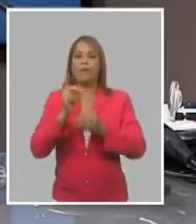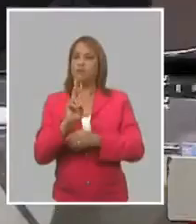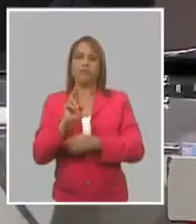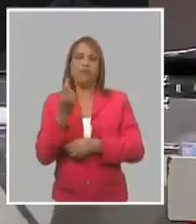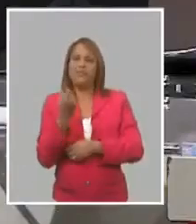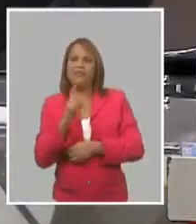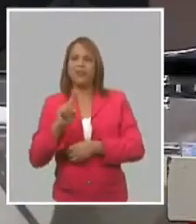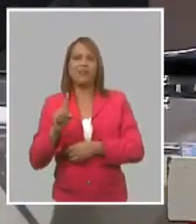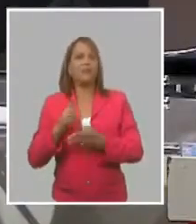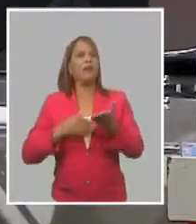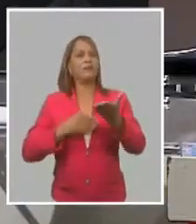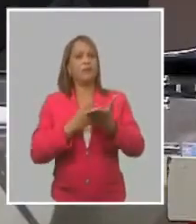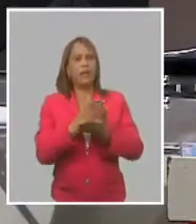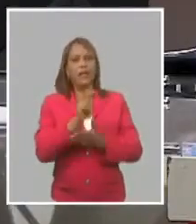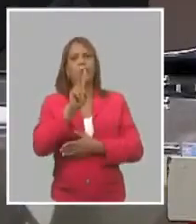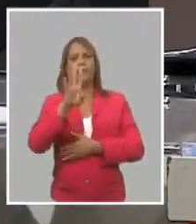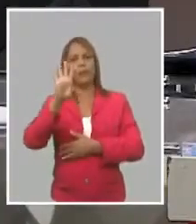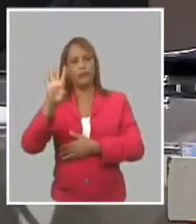dinero. Va a mantenerse a 24